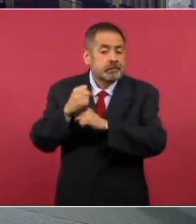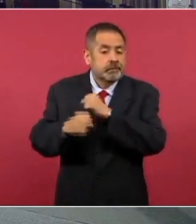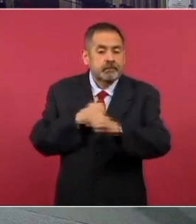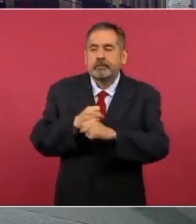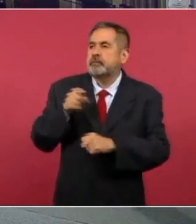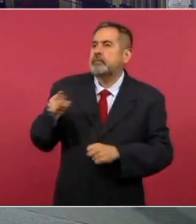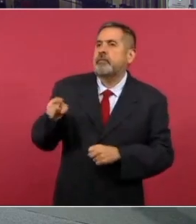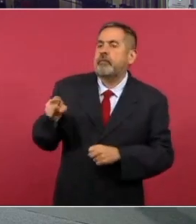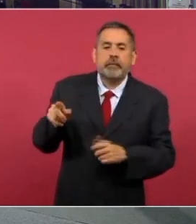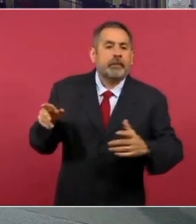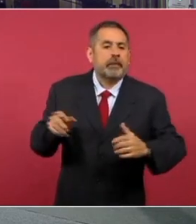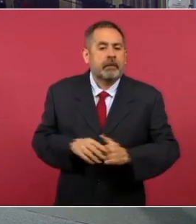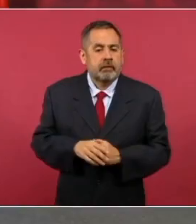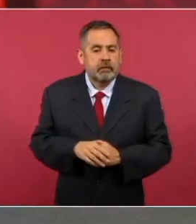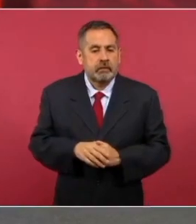como